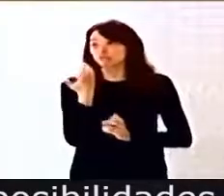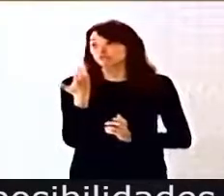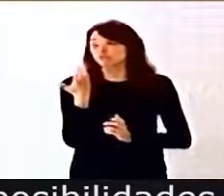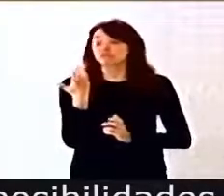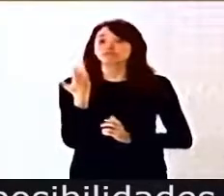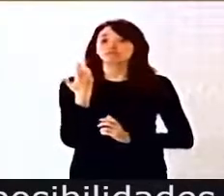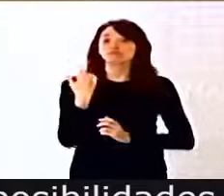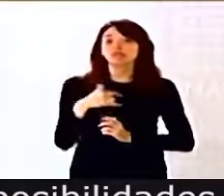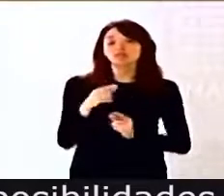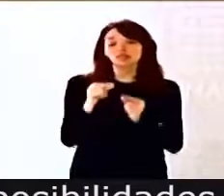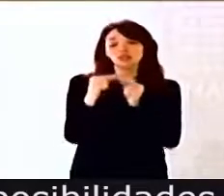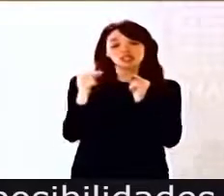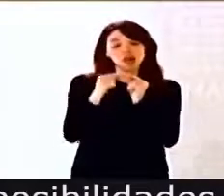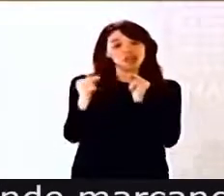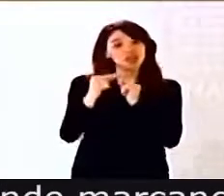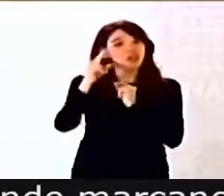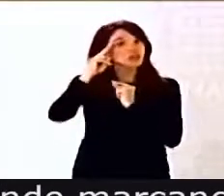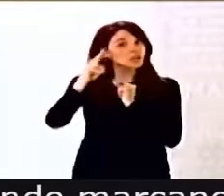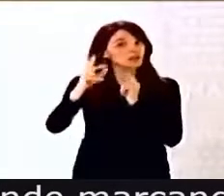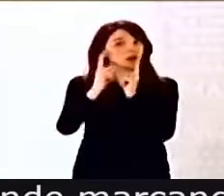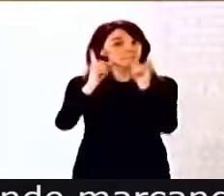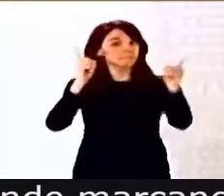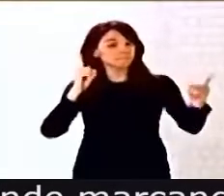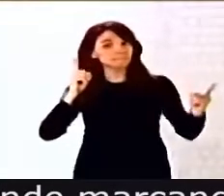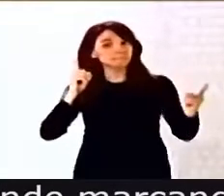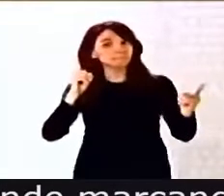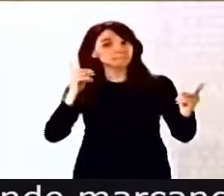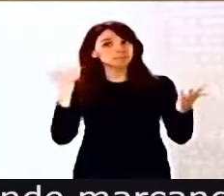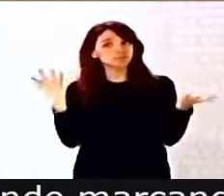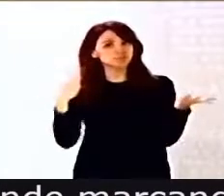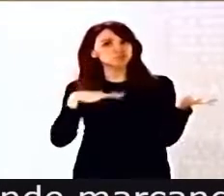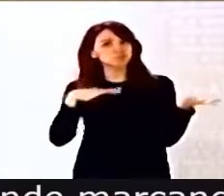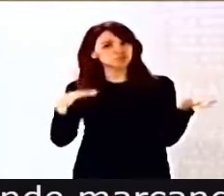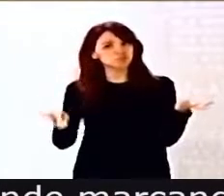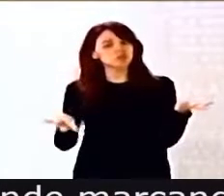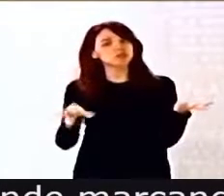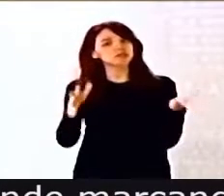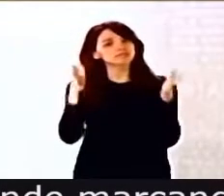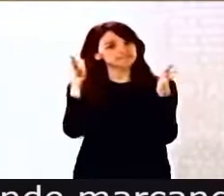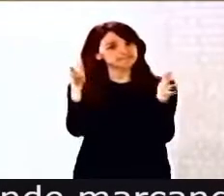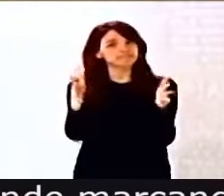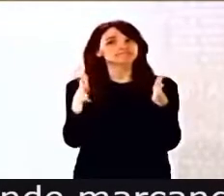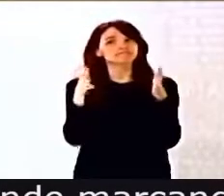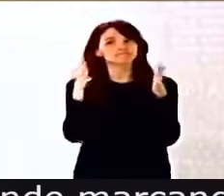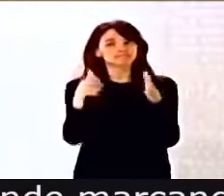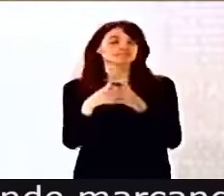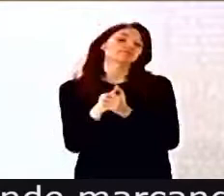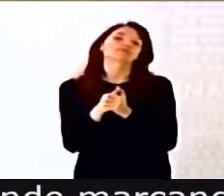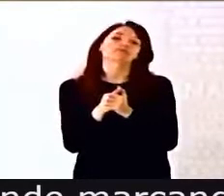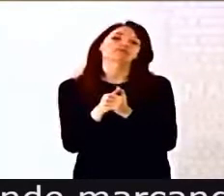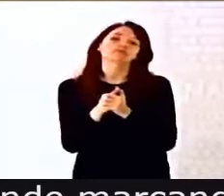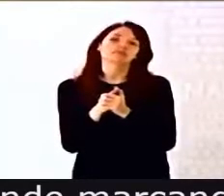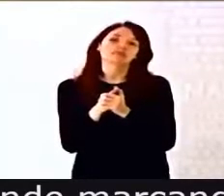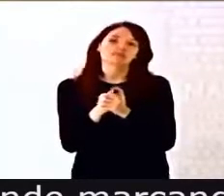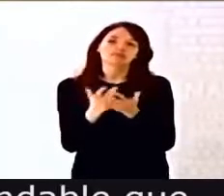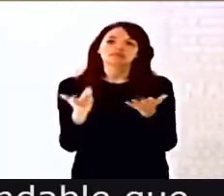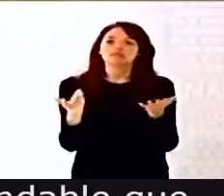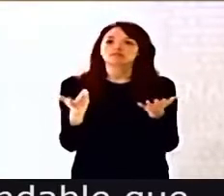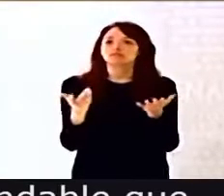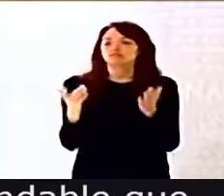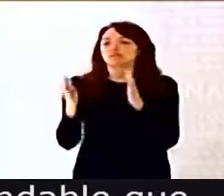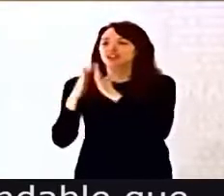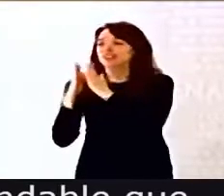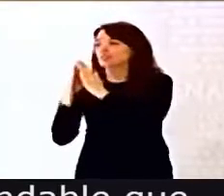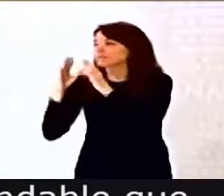marcando y guardando las distancias de seguridad puede ser muchísimo más recomendable que hacerlo dentro de un